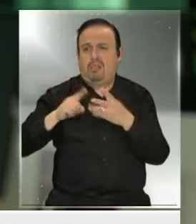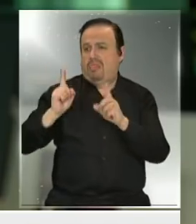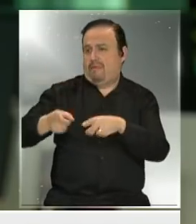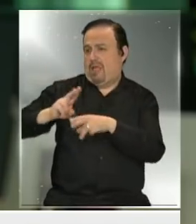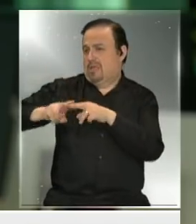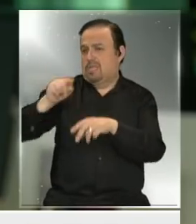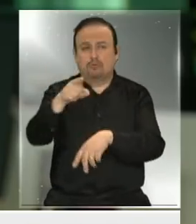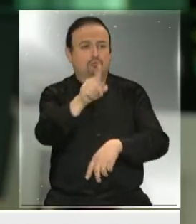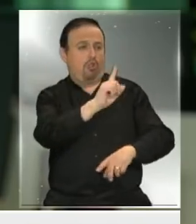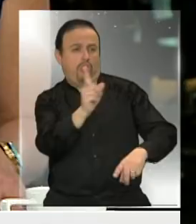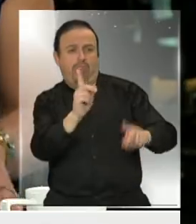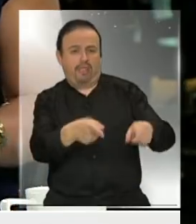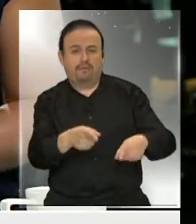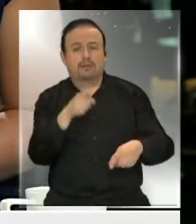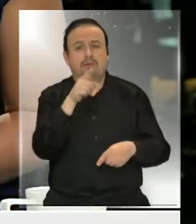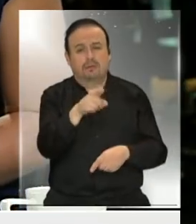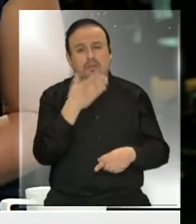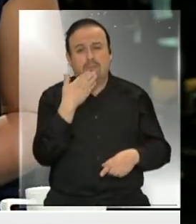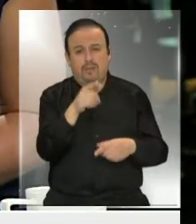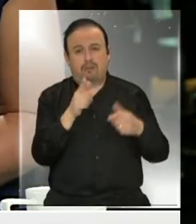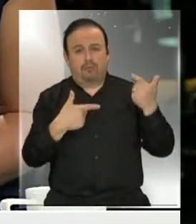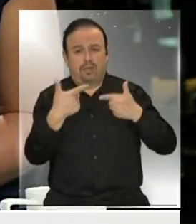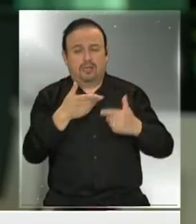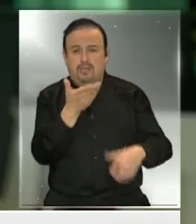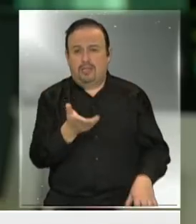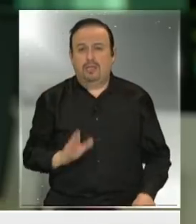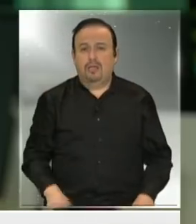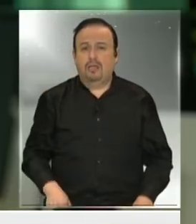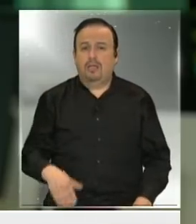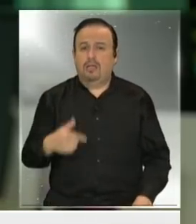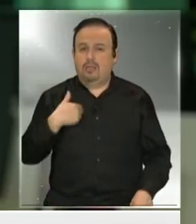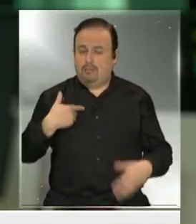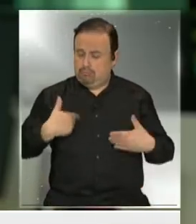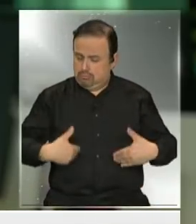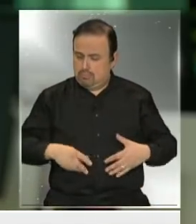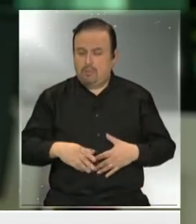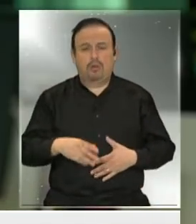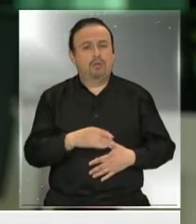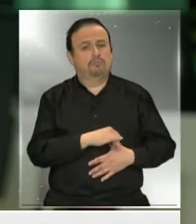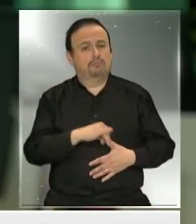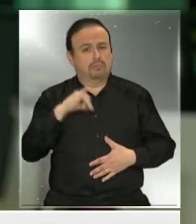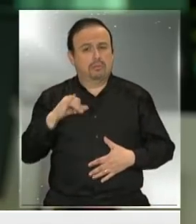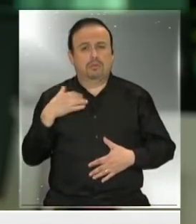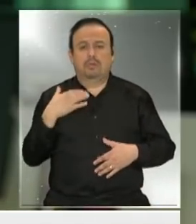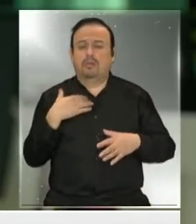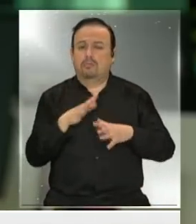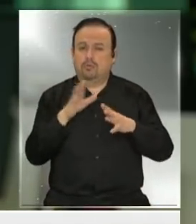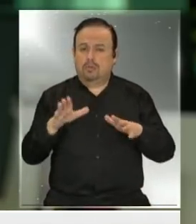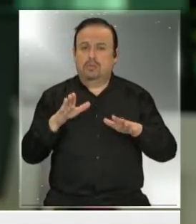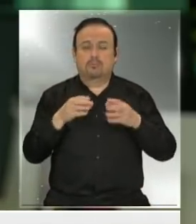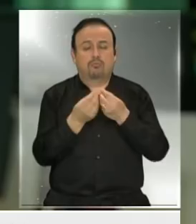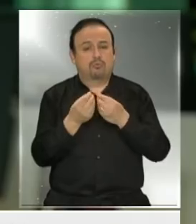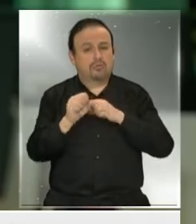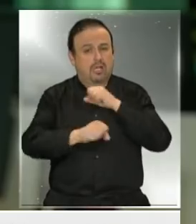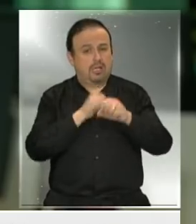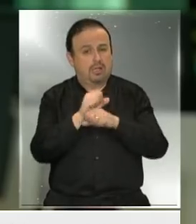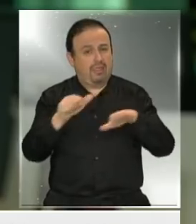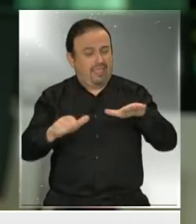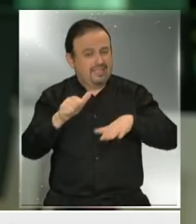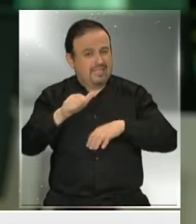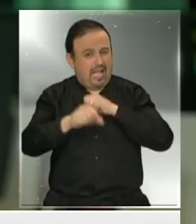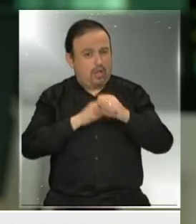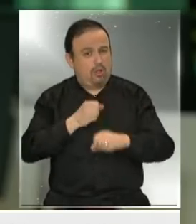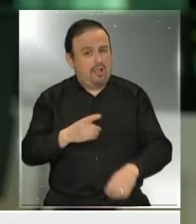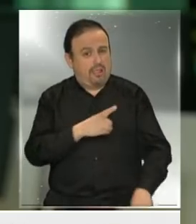tienen que hacer lo que no tienen que hacer también en un libro de hoja se necesita al político del mundo a seis años diputados me preocupe 16